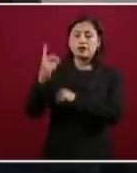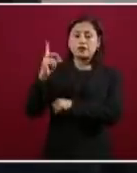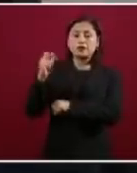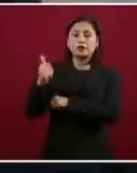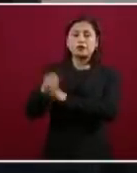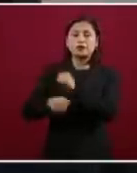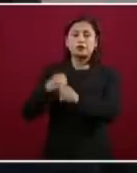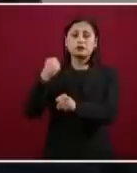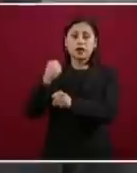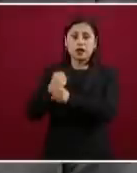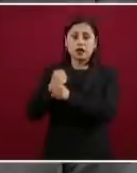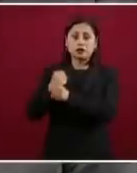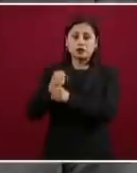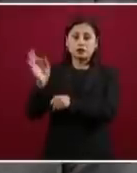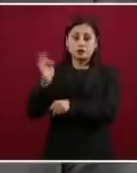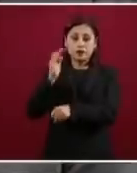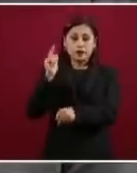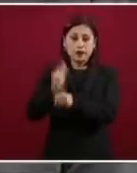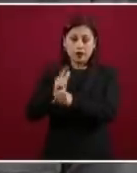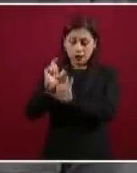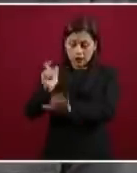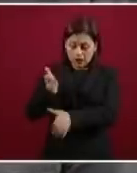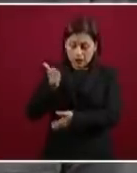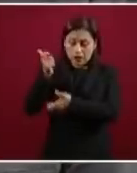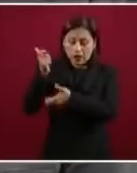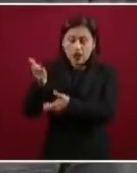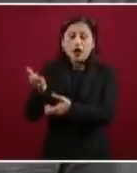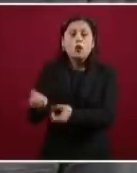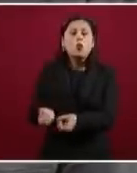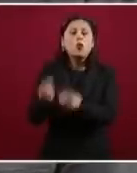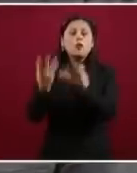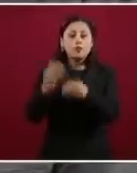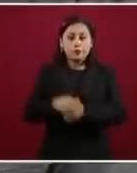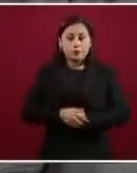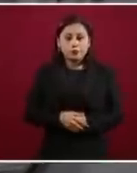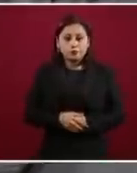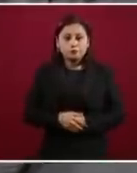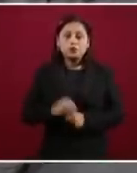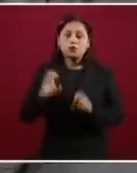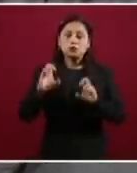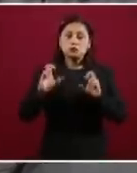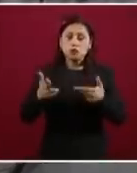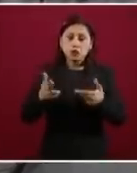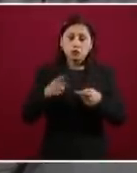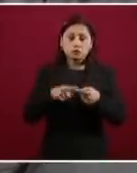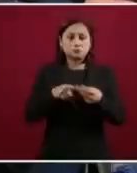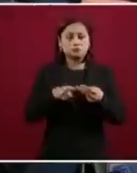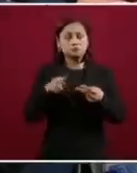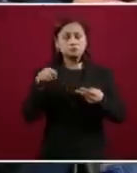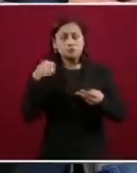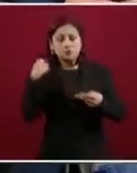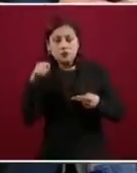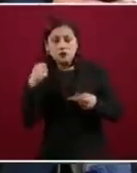en Chiapas, en Tabasco, en Campeche. Al contrario,